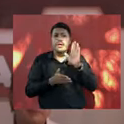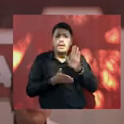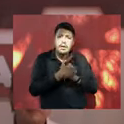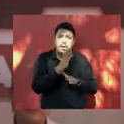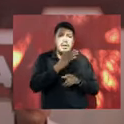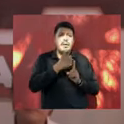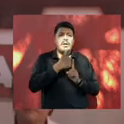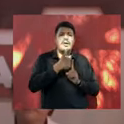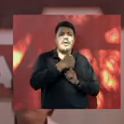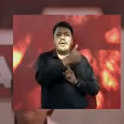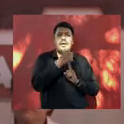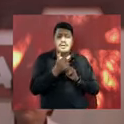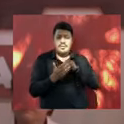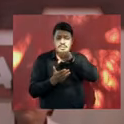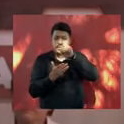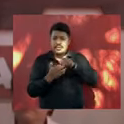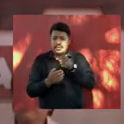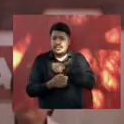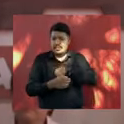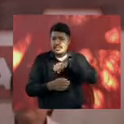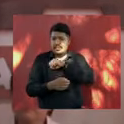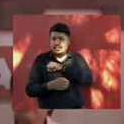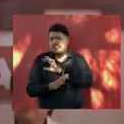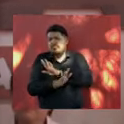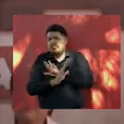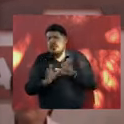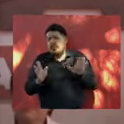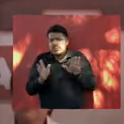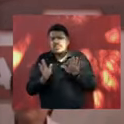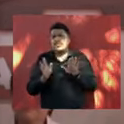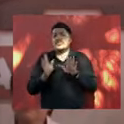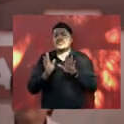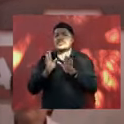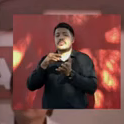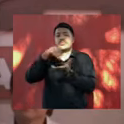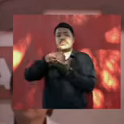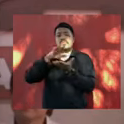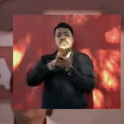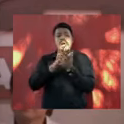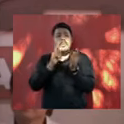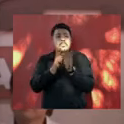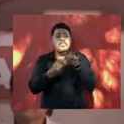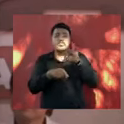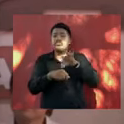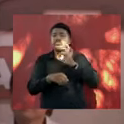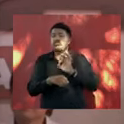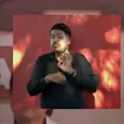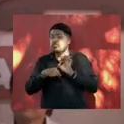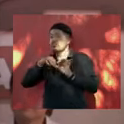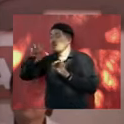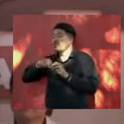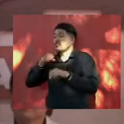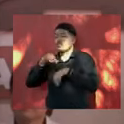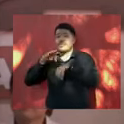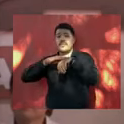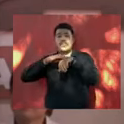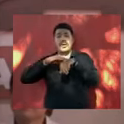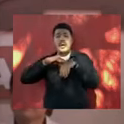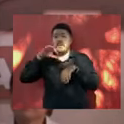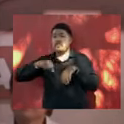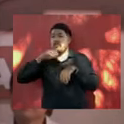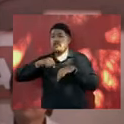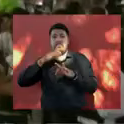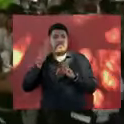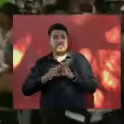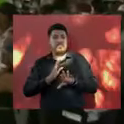más que a su cita normal y que pueda ir a la farmacia del bienestar a recoger su medicamento gratuito. ¿Les parece